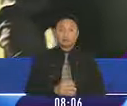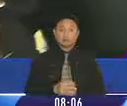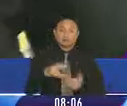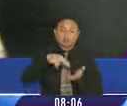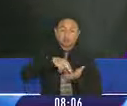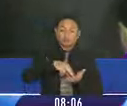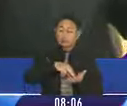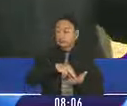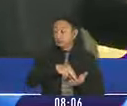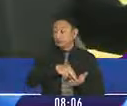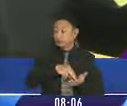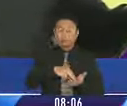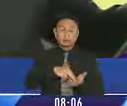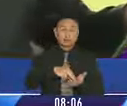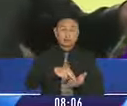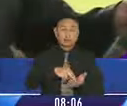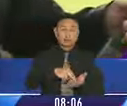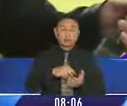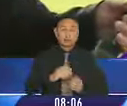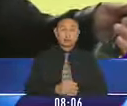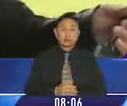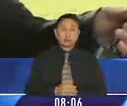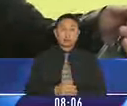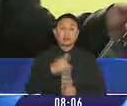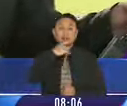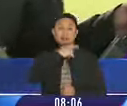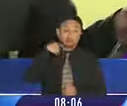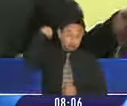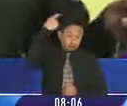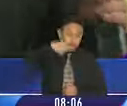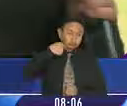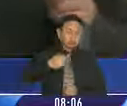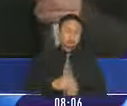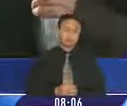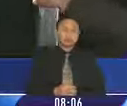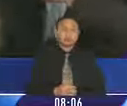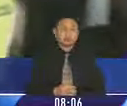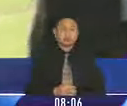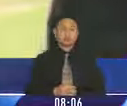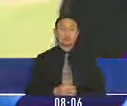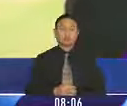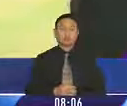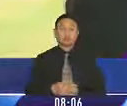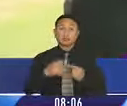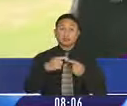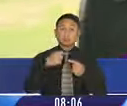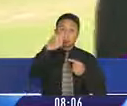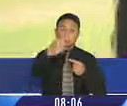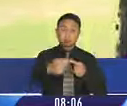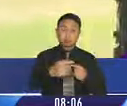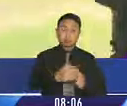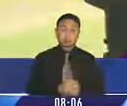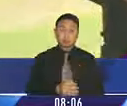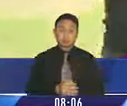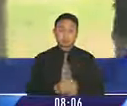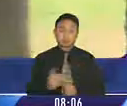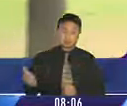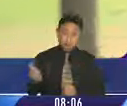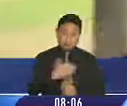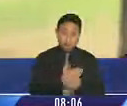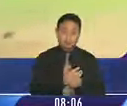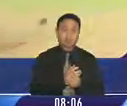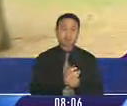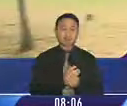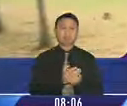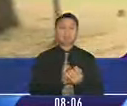me quedó mirando y se envolvió el cable en el cuellito. Y... Eso fue al otro extremo. Sí, ahora, vamos para acá, por favor. Eso